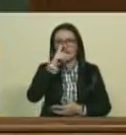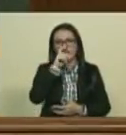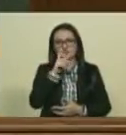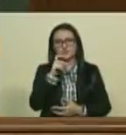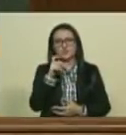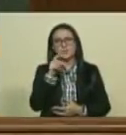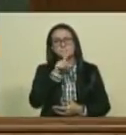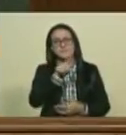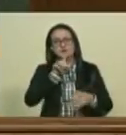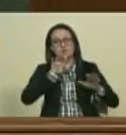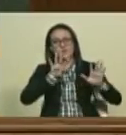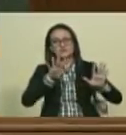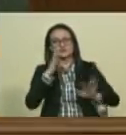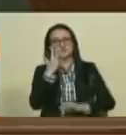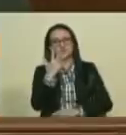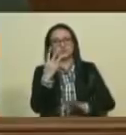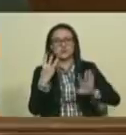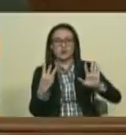los años